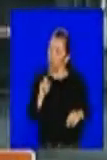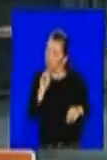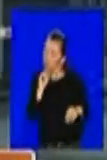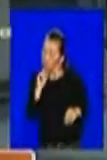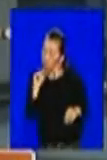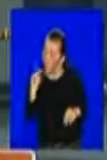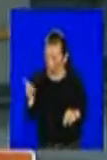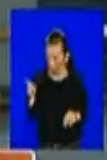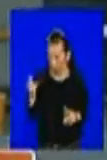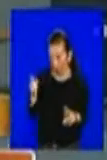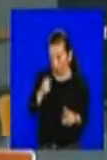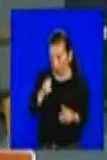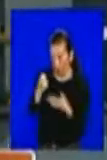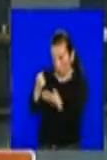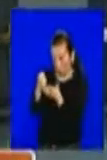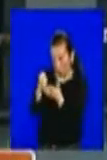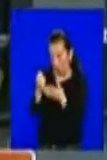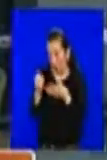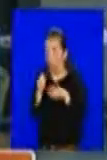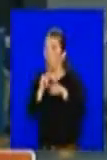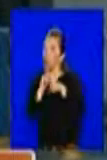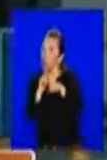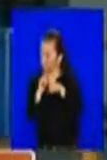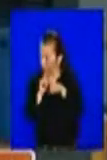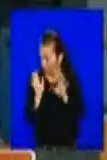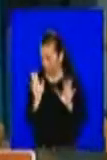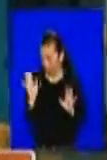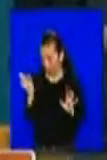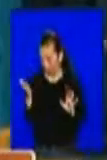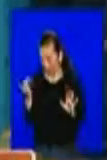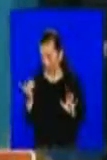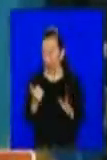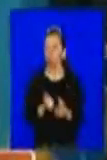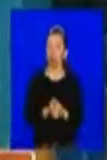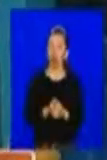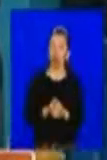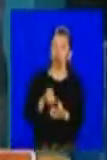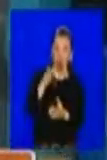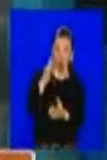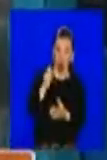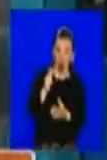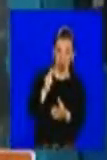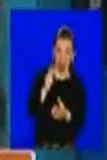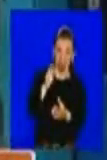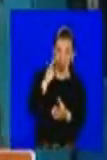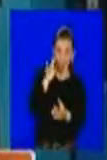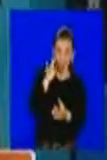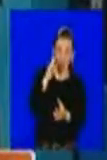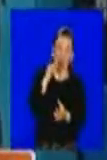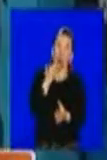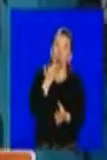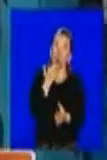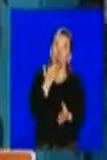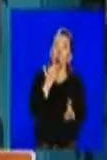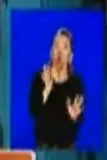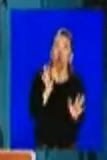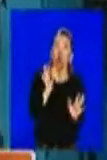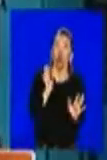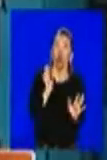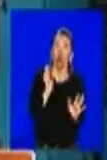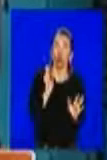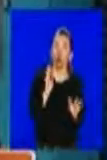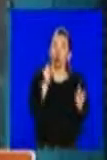por favor, venga a este lado y a Leo, por favor, ciérrese allá al tablero de las tarifas. Digamos, este parqueadero